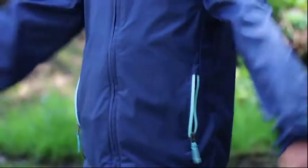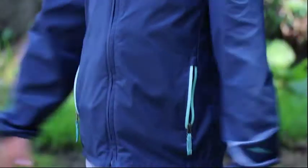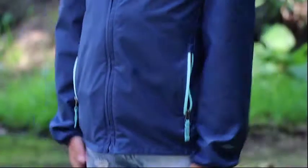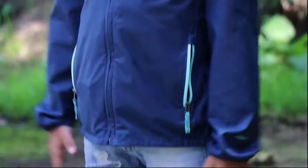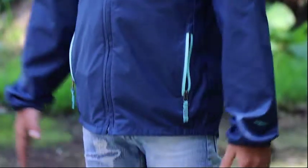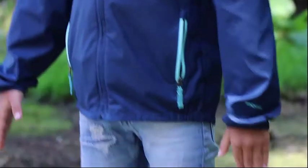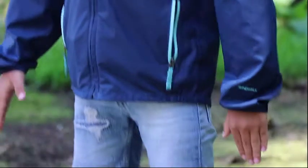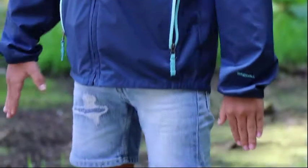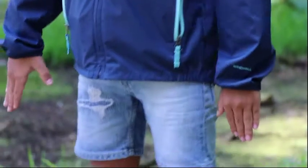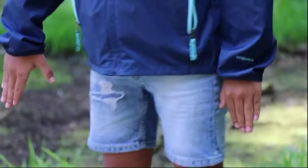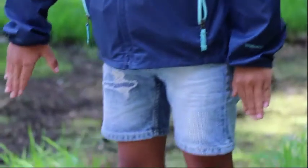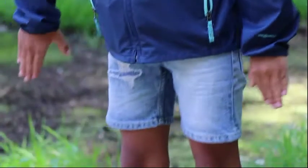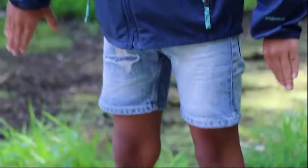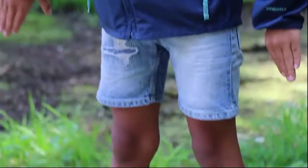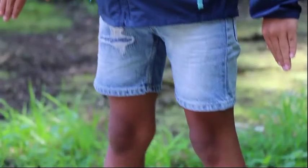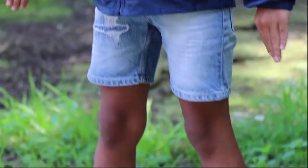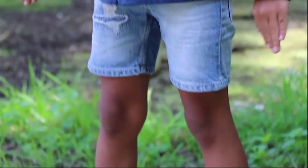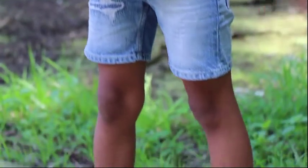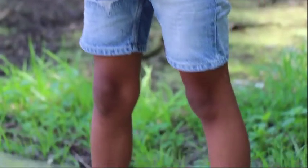pies.